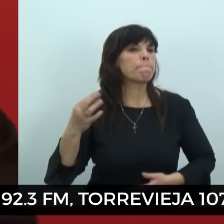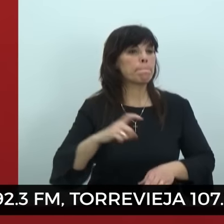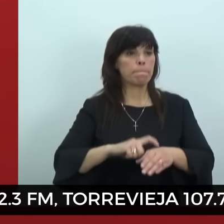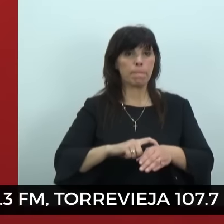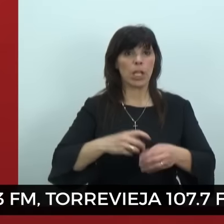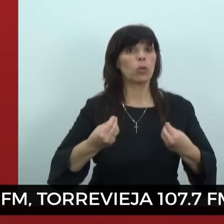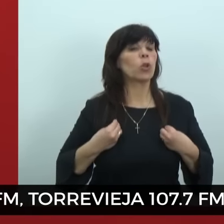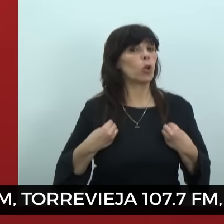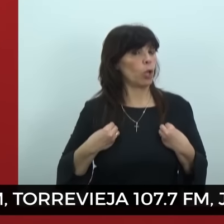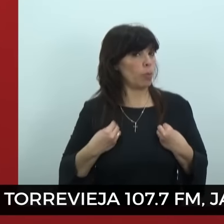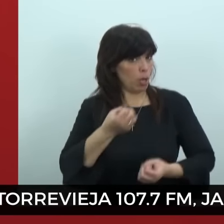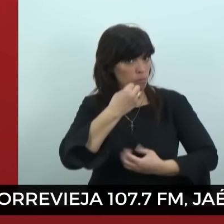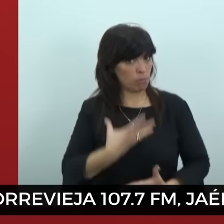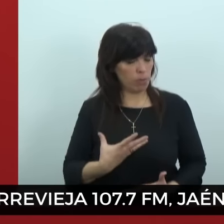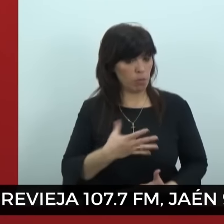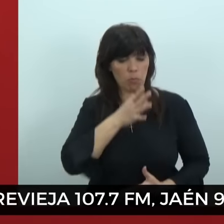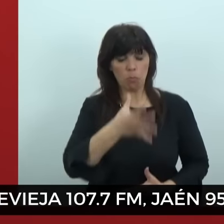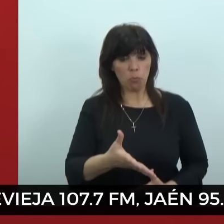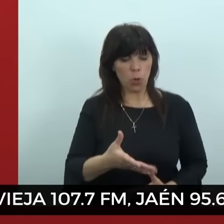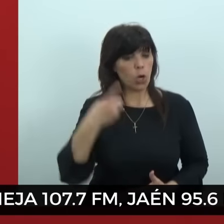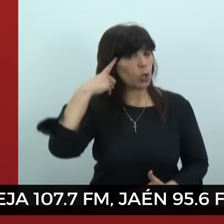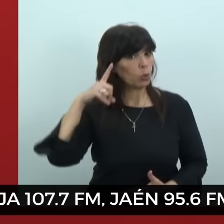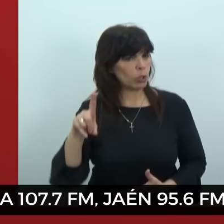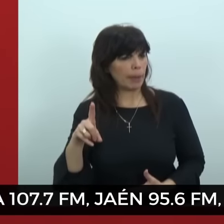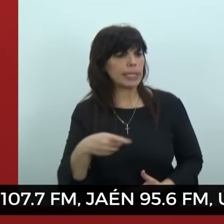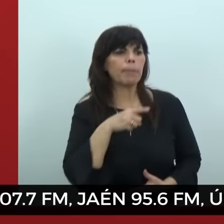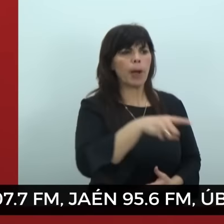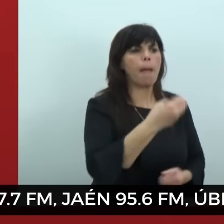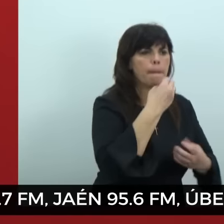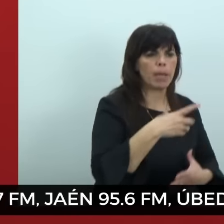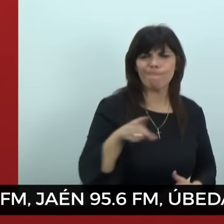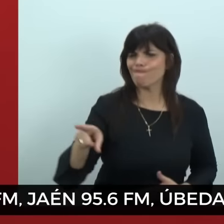vida, porque tú sabes lo que te conviene y lo que no te conviene.